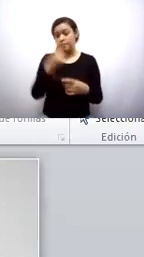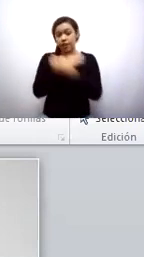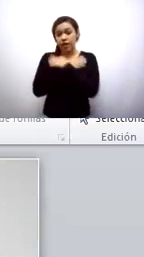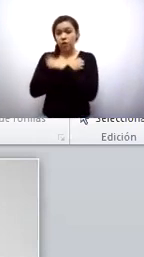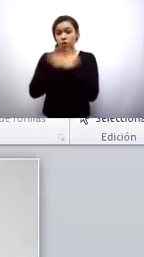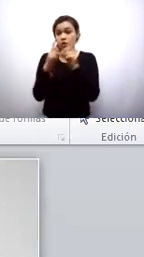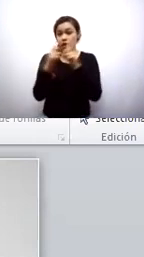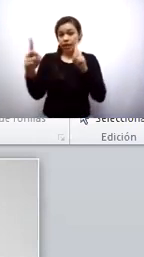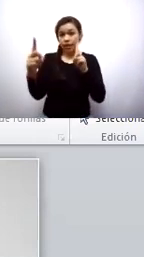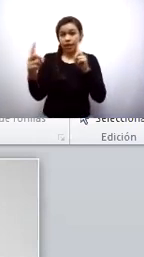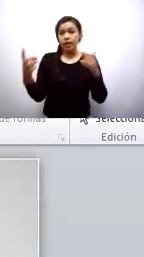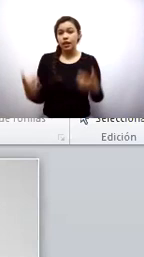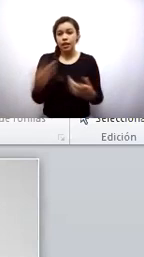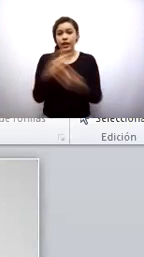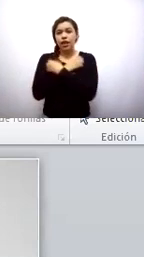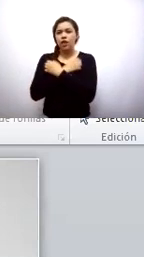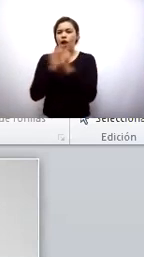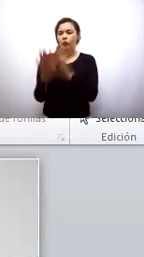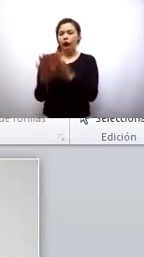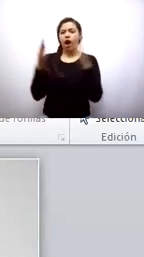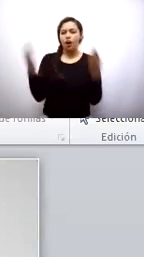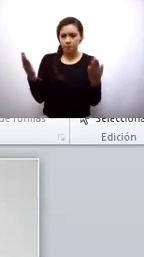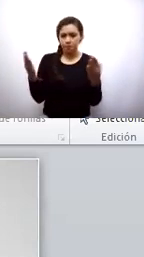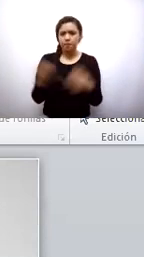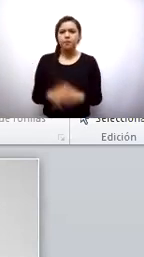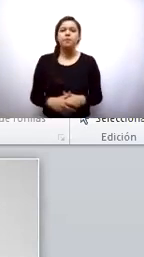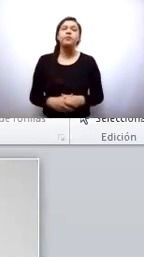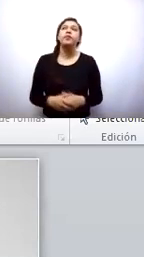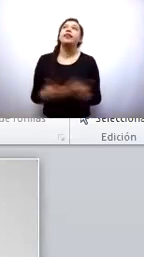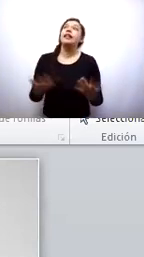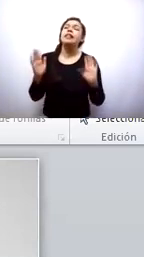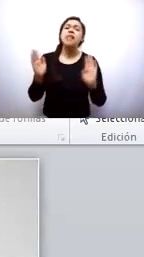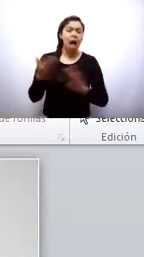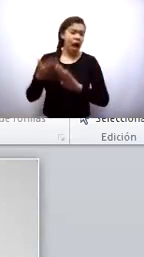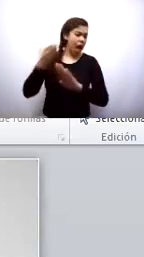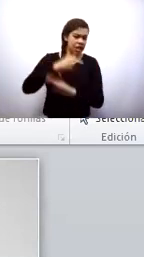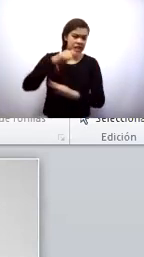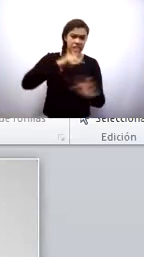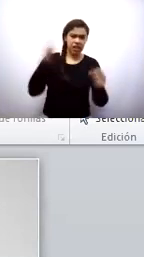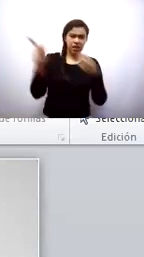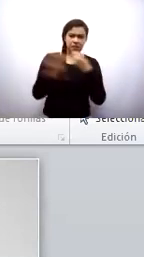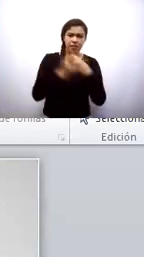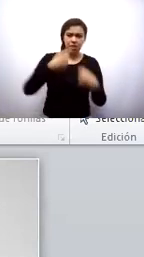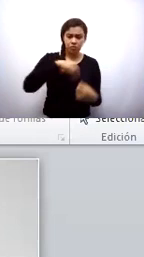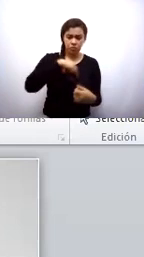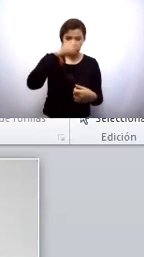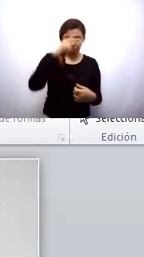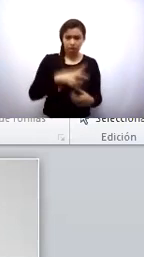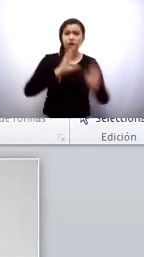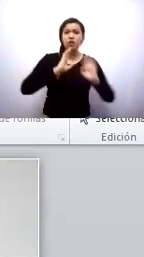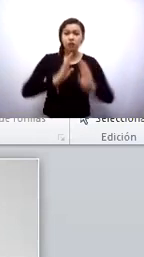de educación abierta, pues ya existía en nuestro país, ya existía, ya teníamos un